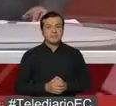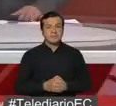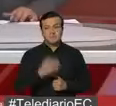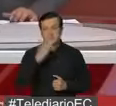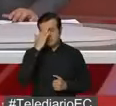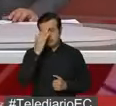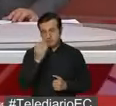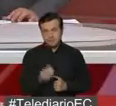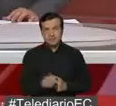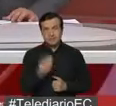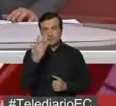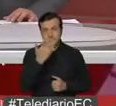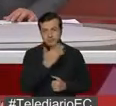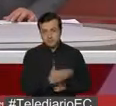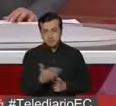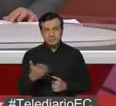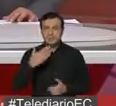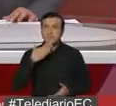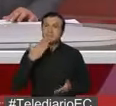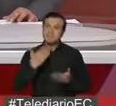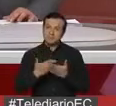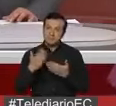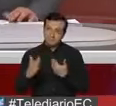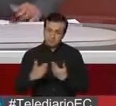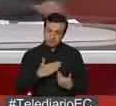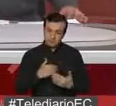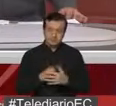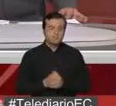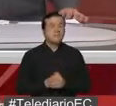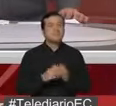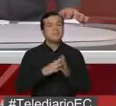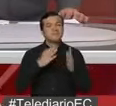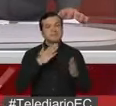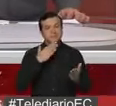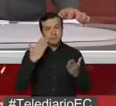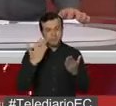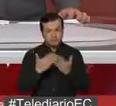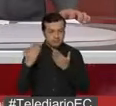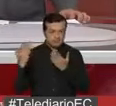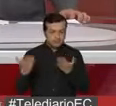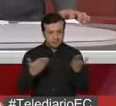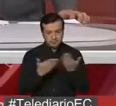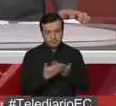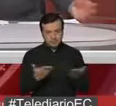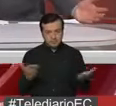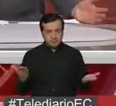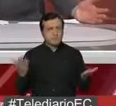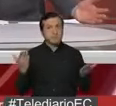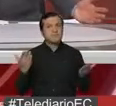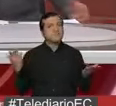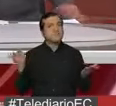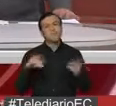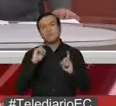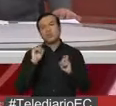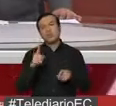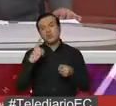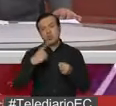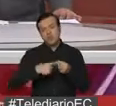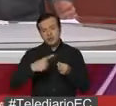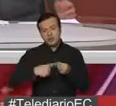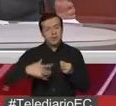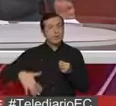Buenos días a todos ustedes. Gracias por invitarme. Muchas gracias a usted por estar en este espacio. Bueno, ¿cómo se encuentra la ciudad de